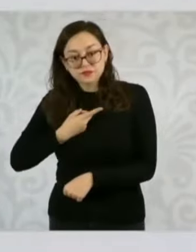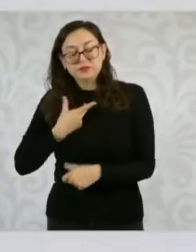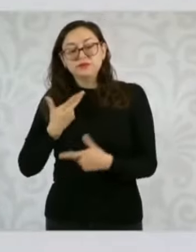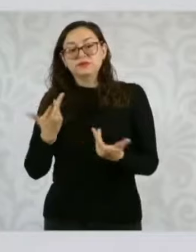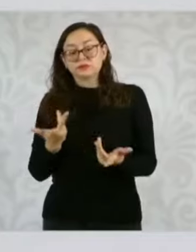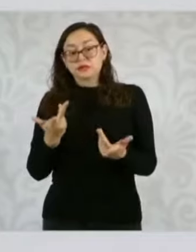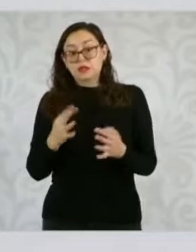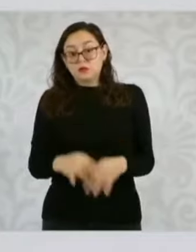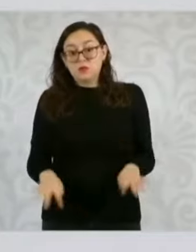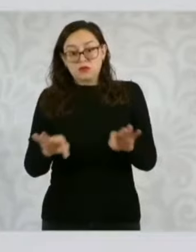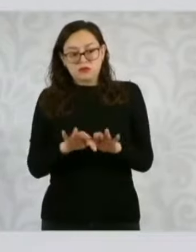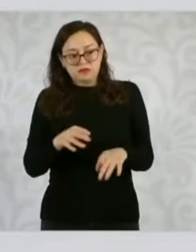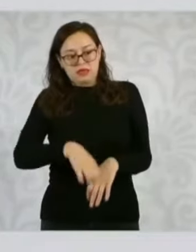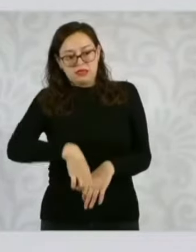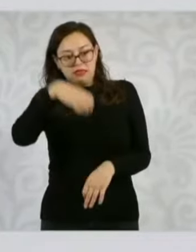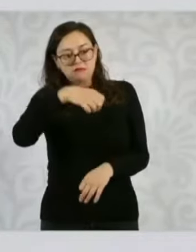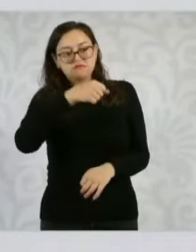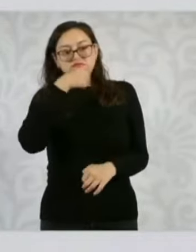los cuidados. Esto se logra